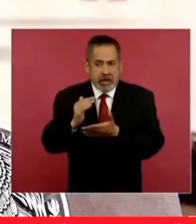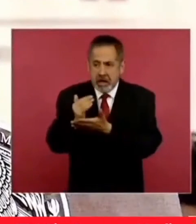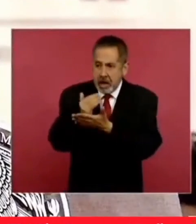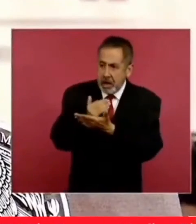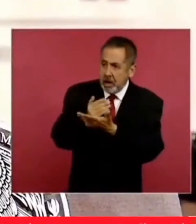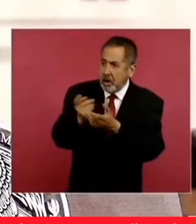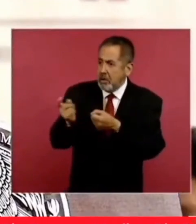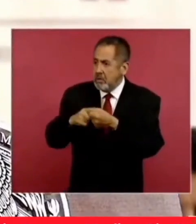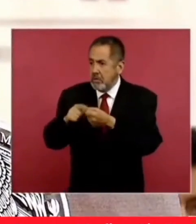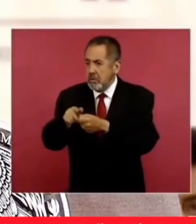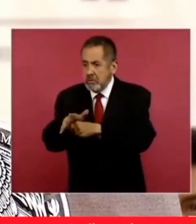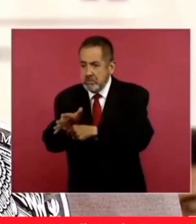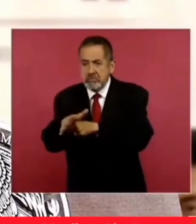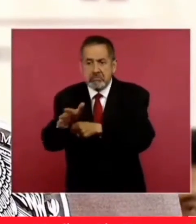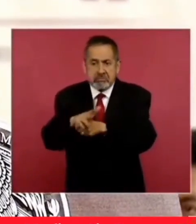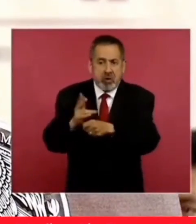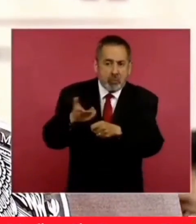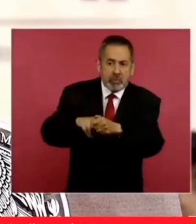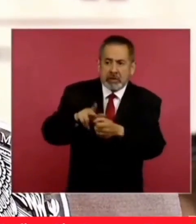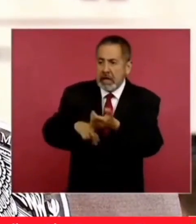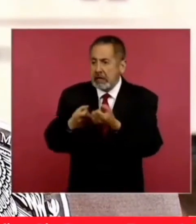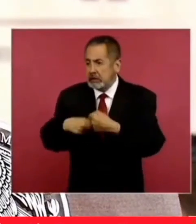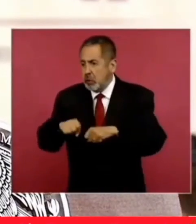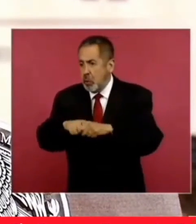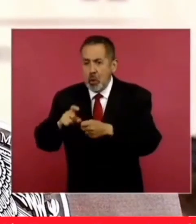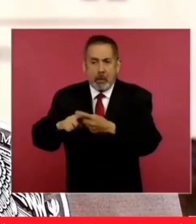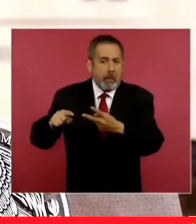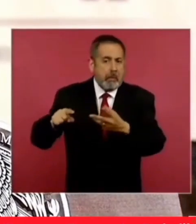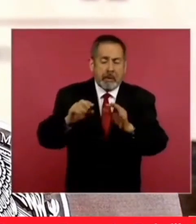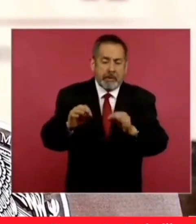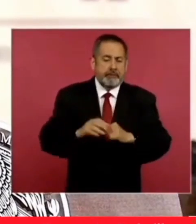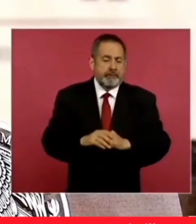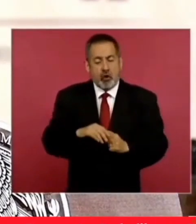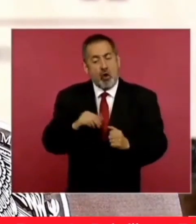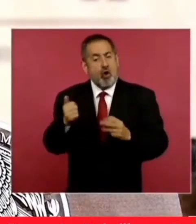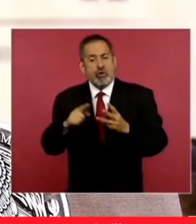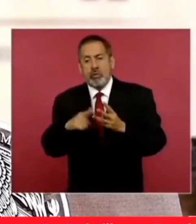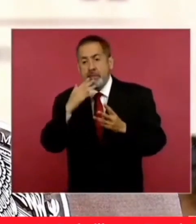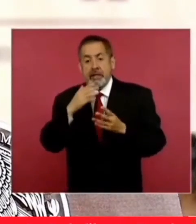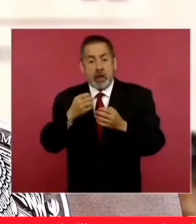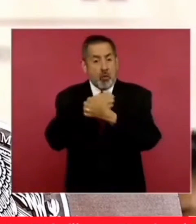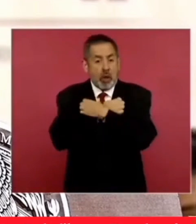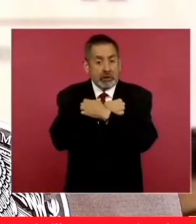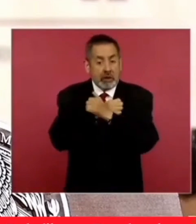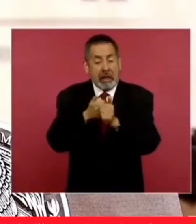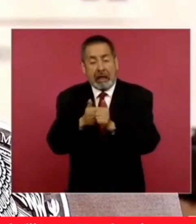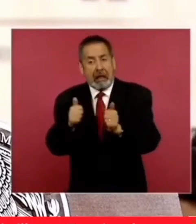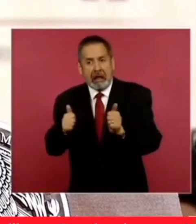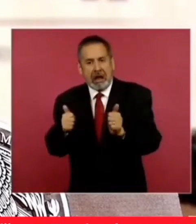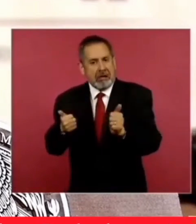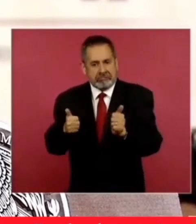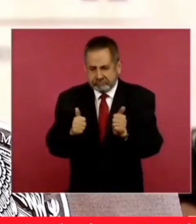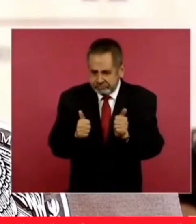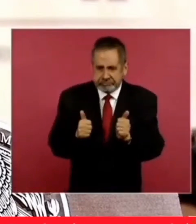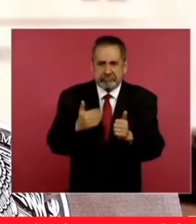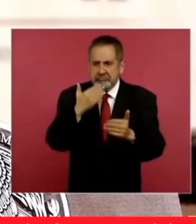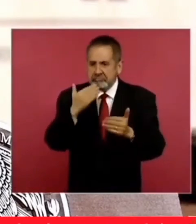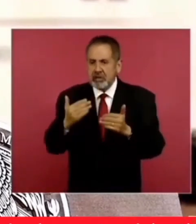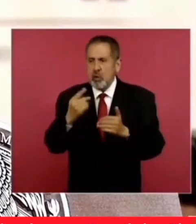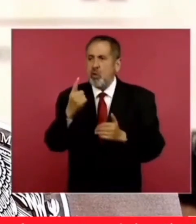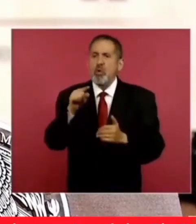nacional de menos 1.9%. Y el otro, presidente, nivel más bajo de rezago educativo, tuvimos una reducción de